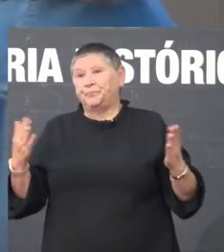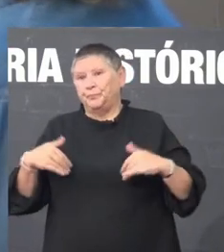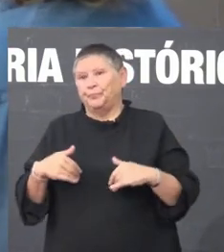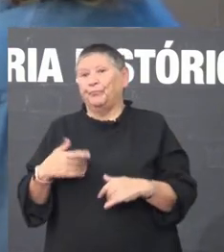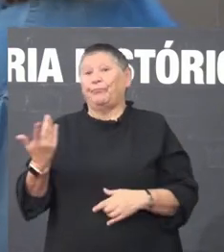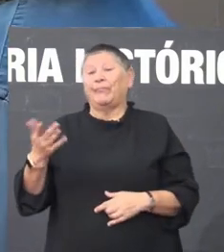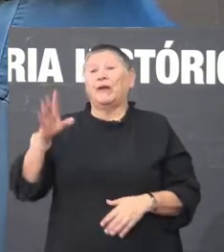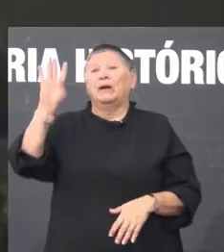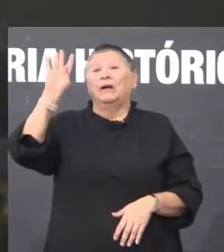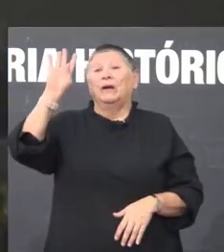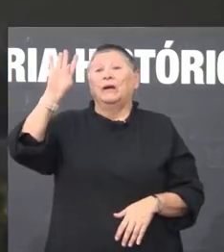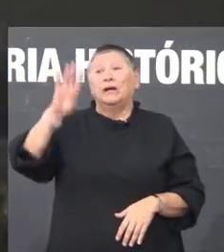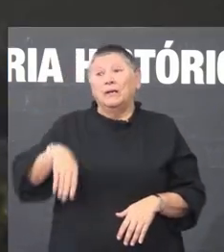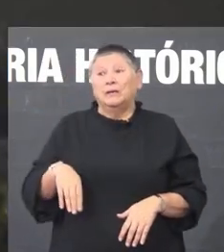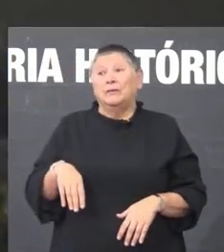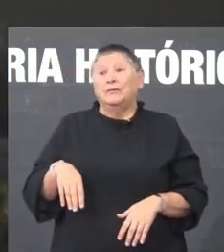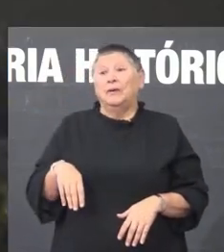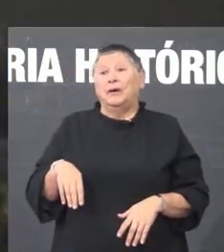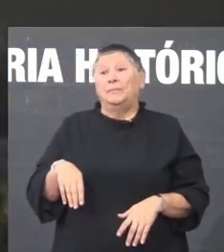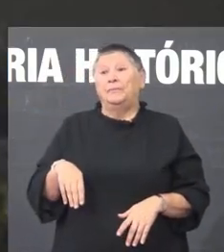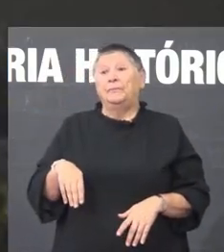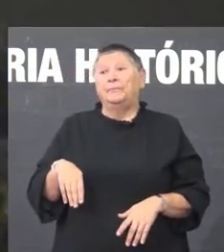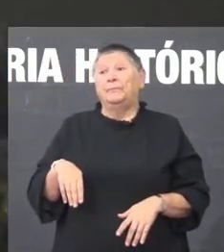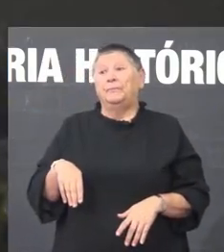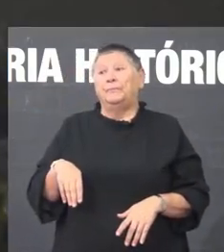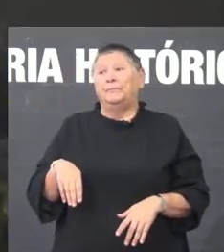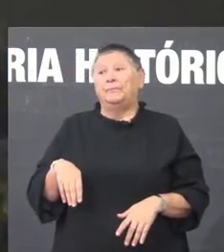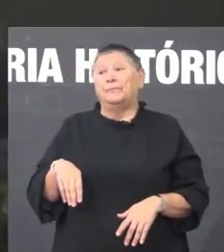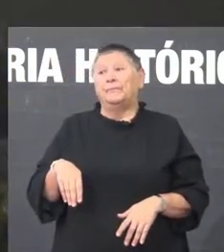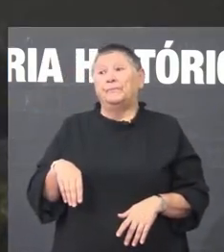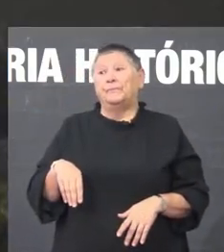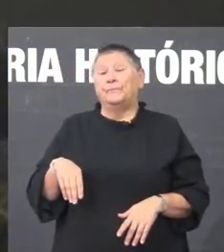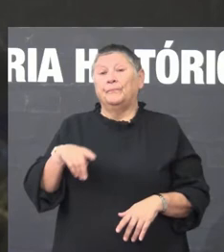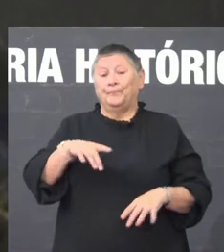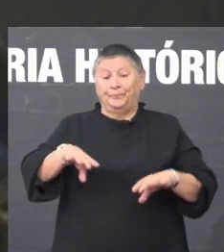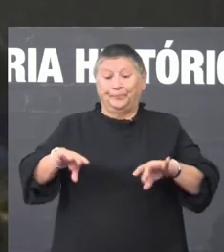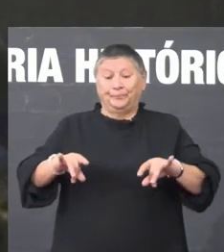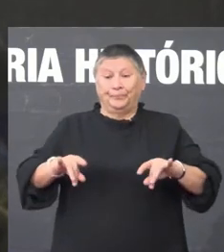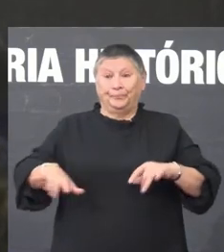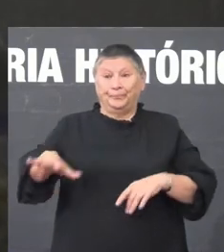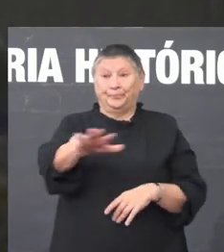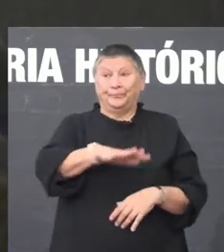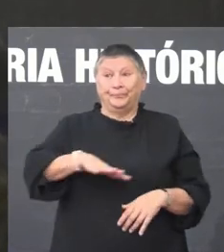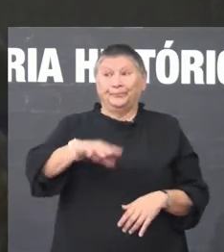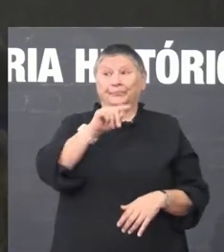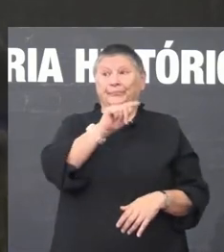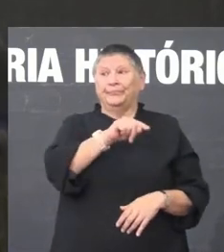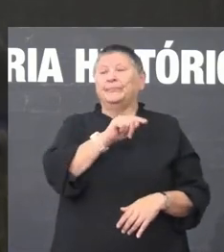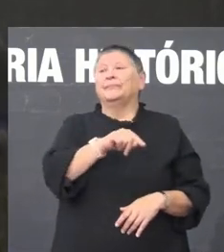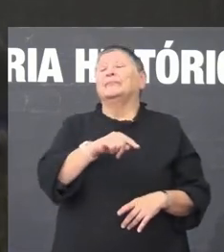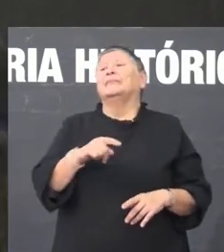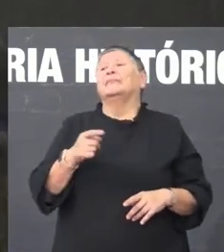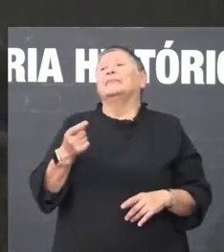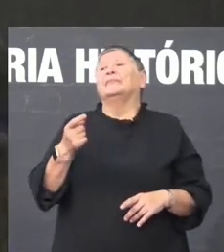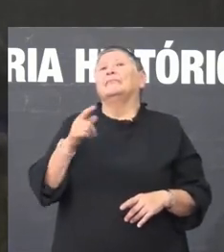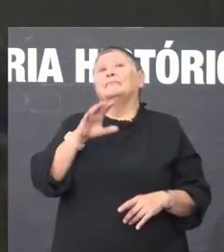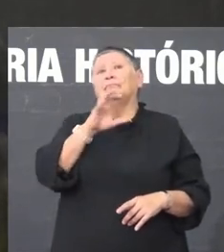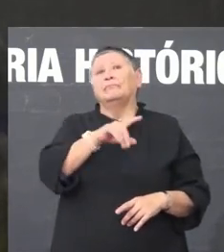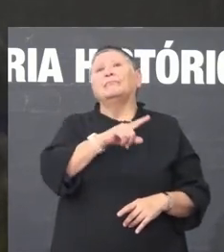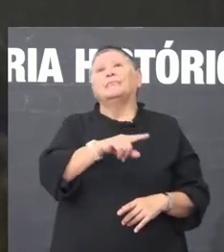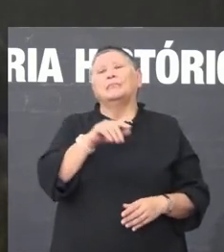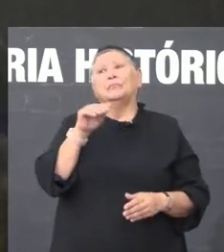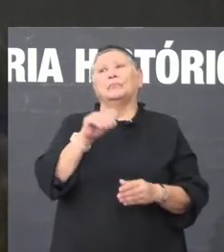Cataluña, pues fue en uno de los territorios, una de las naciones en las que se votó